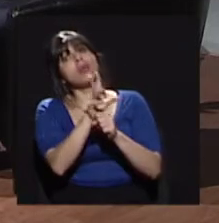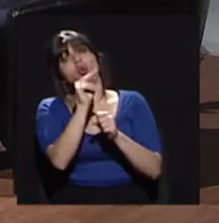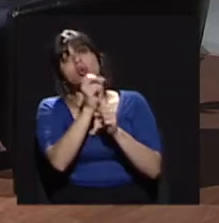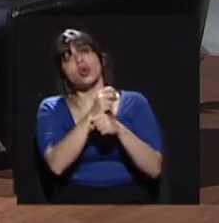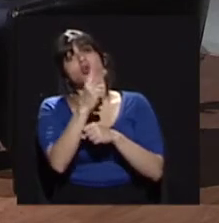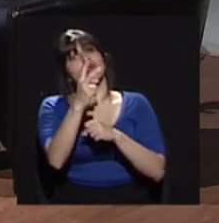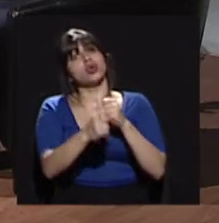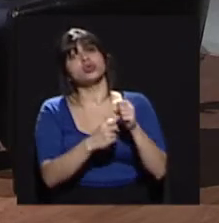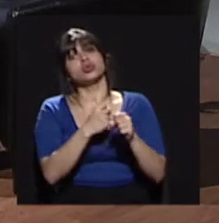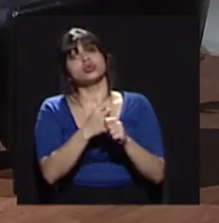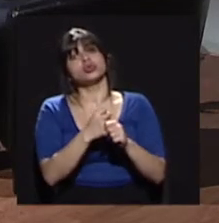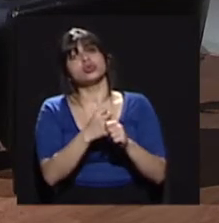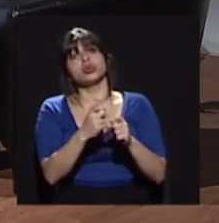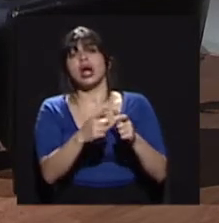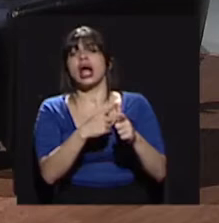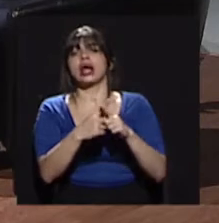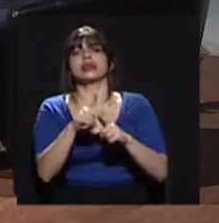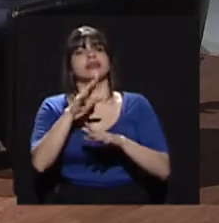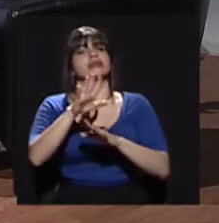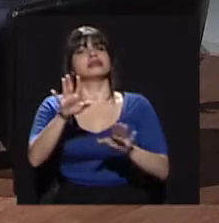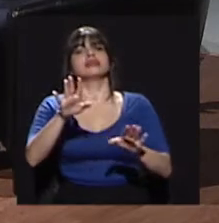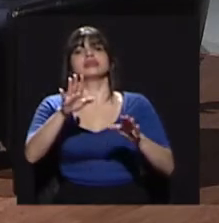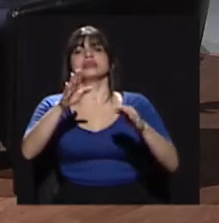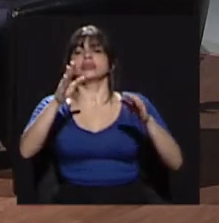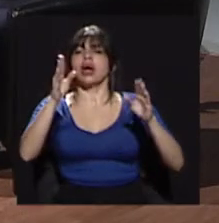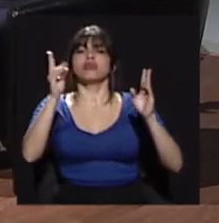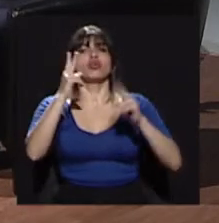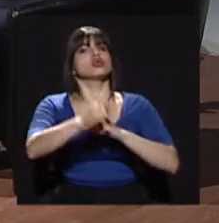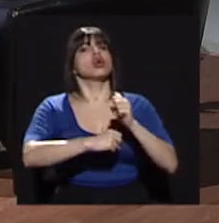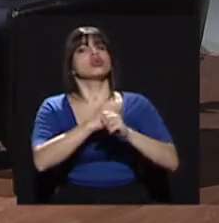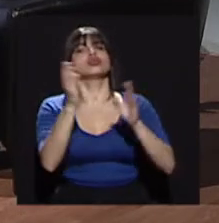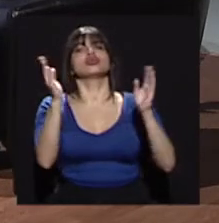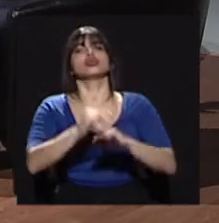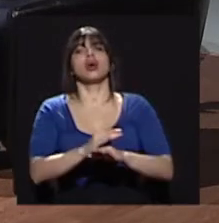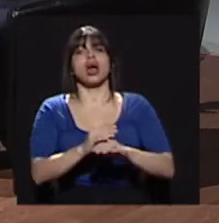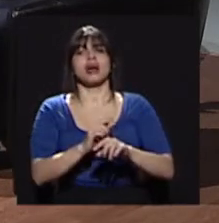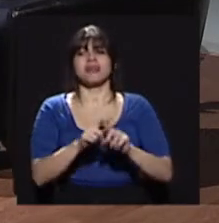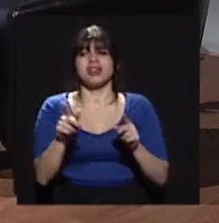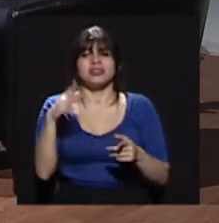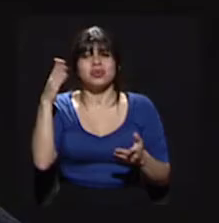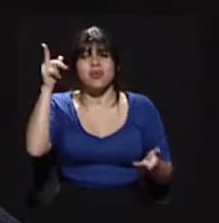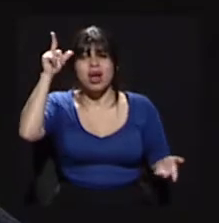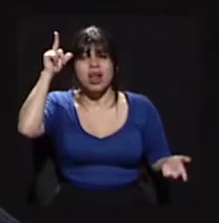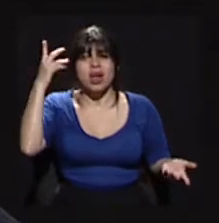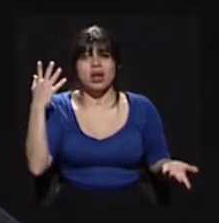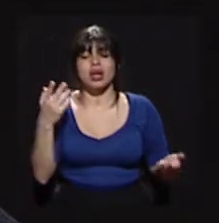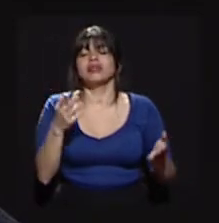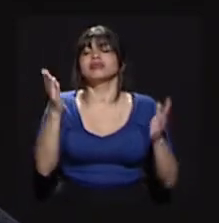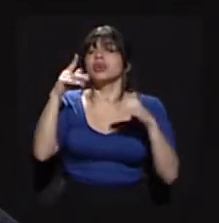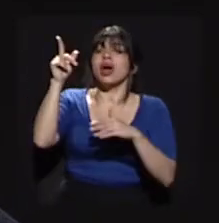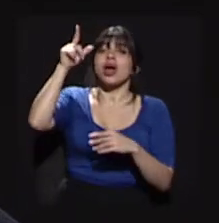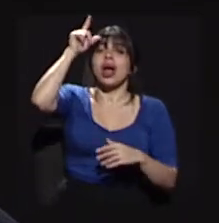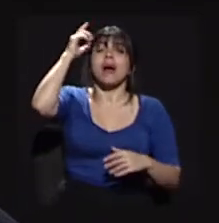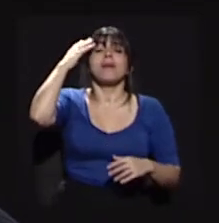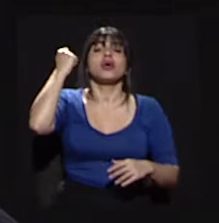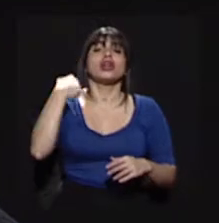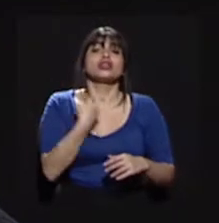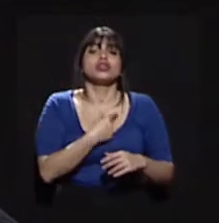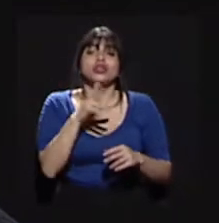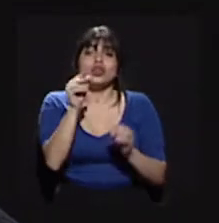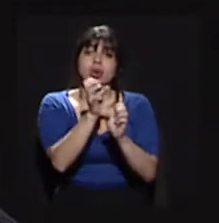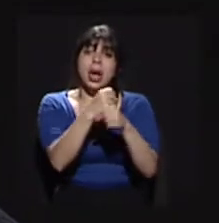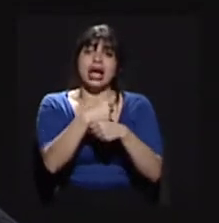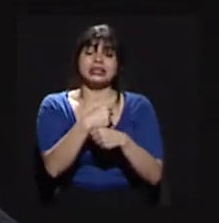años pues que se pare en la escoba los cuales son sin centro es un sentido porque además no estamos haciendo no estamos